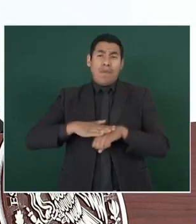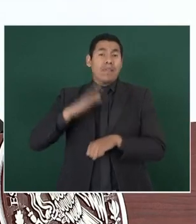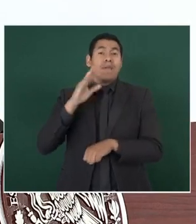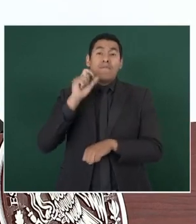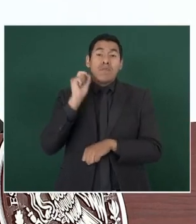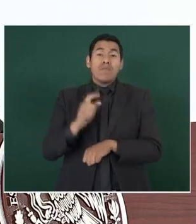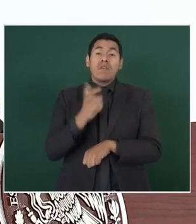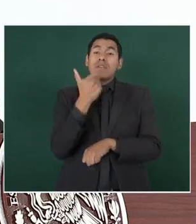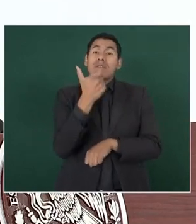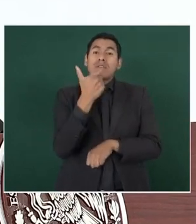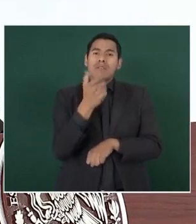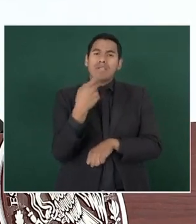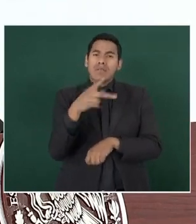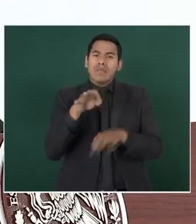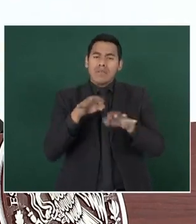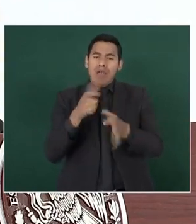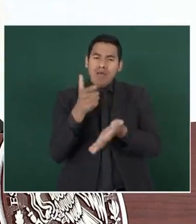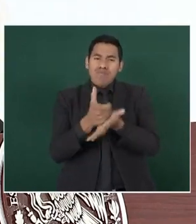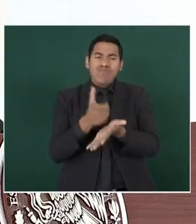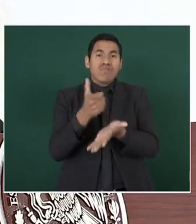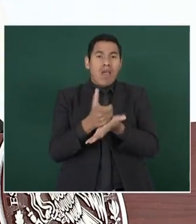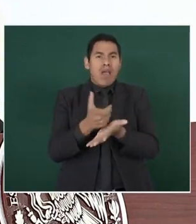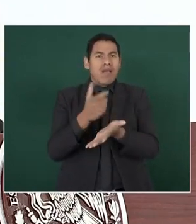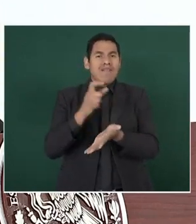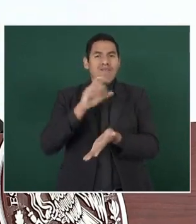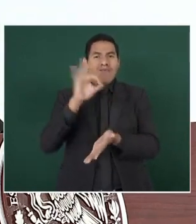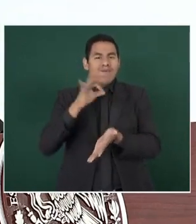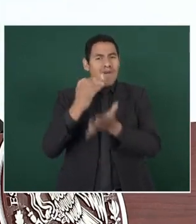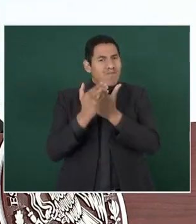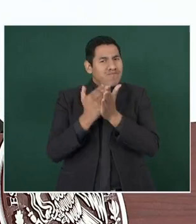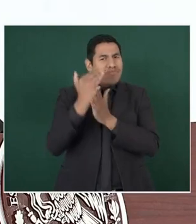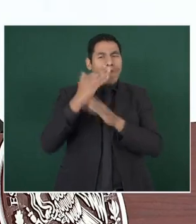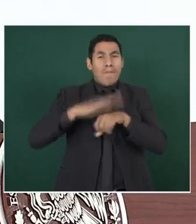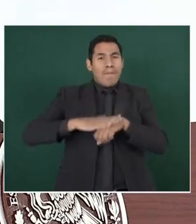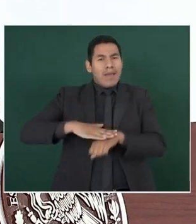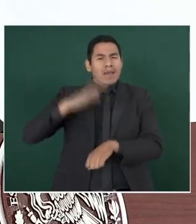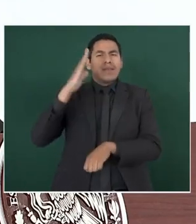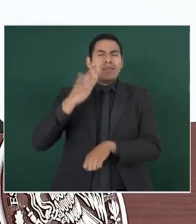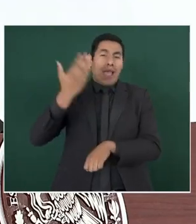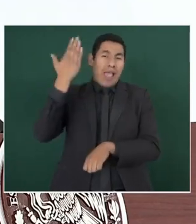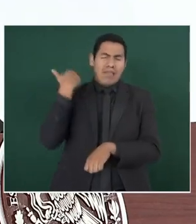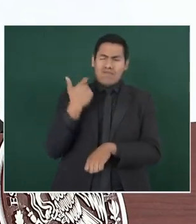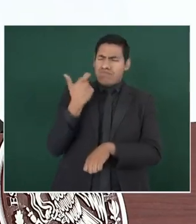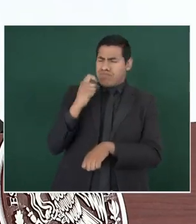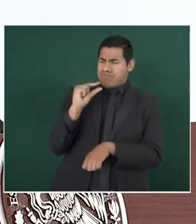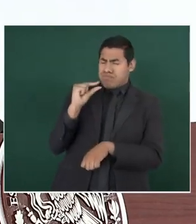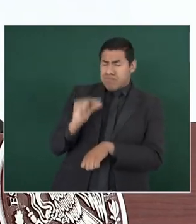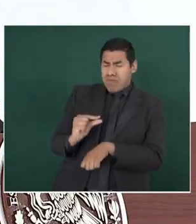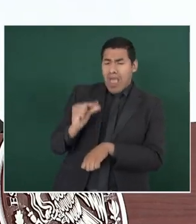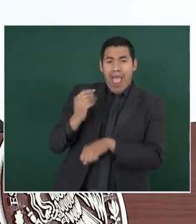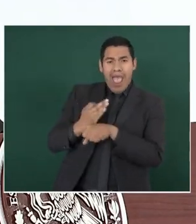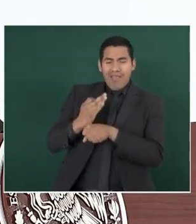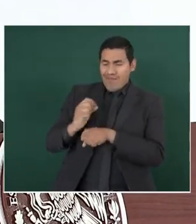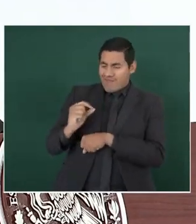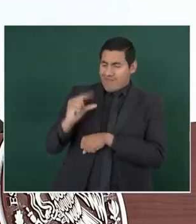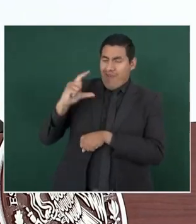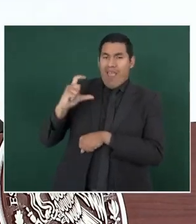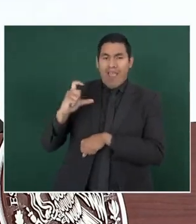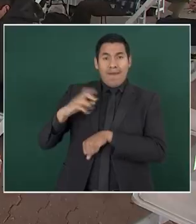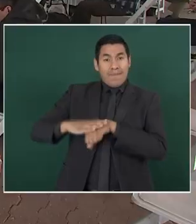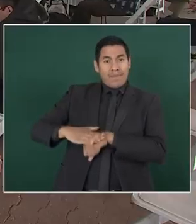salario promedio. Entonces, no solamente ha aumentado el salario mínimo, sino que ha aumentado el salario promedio en nuestro